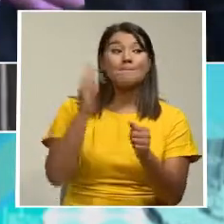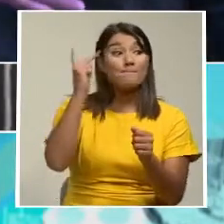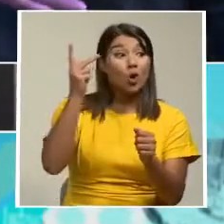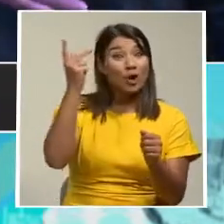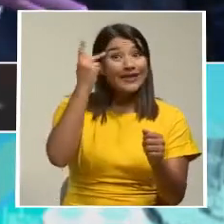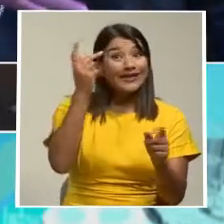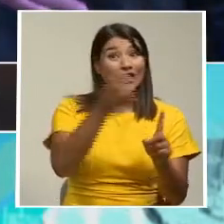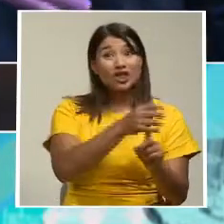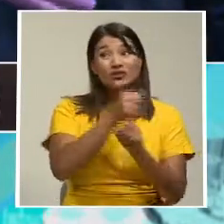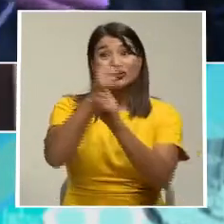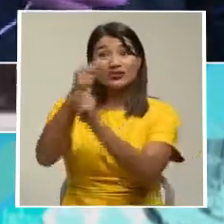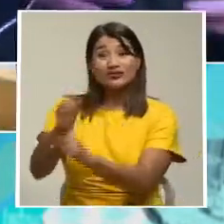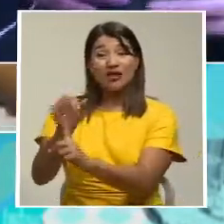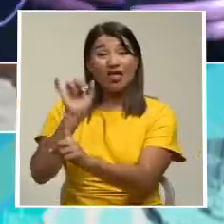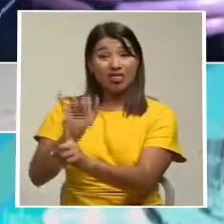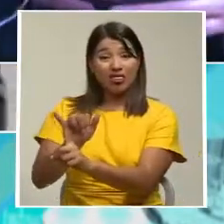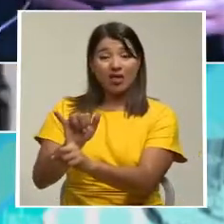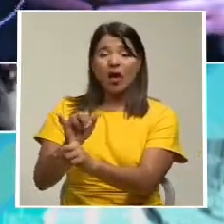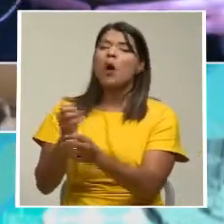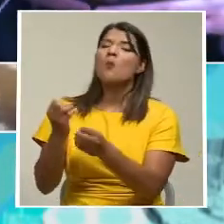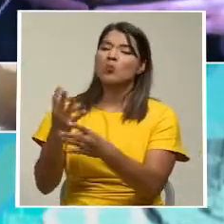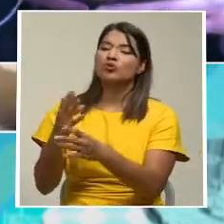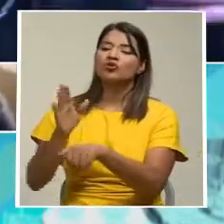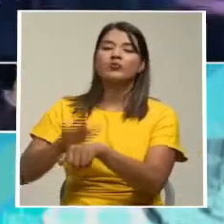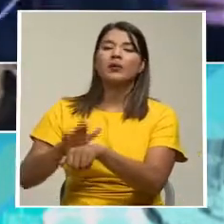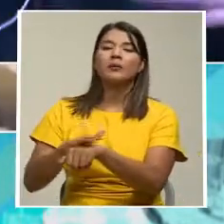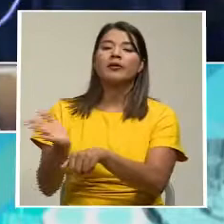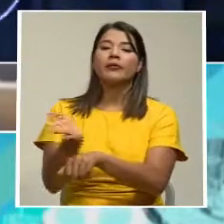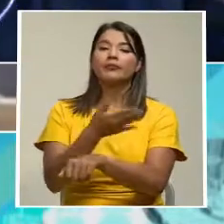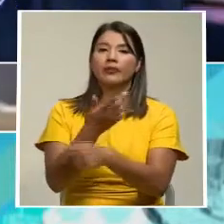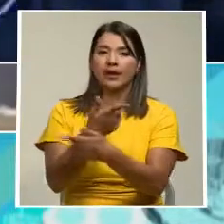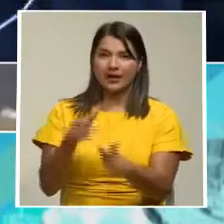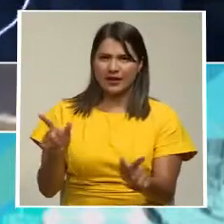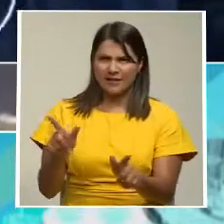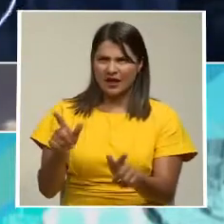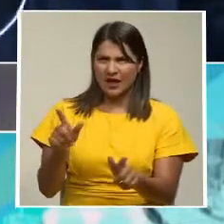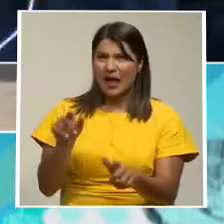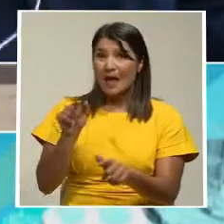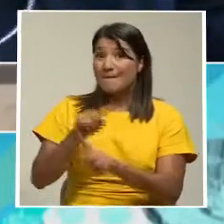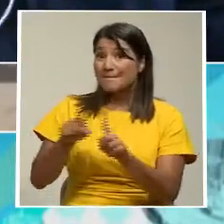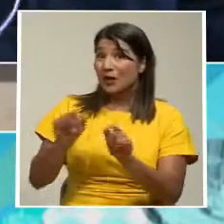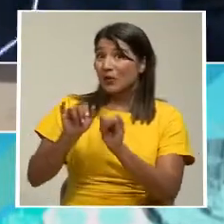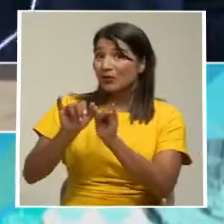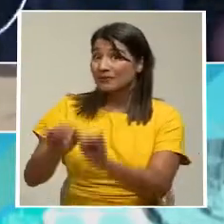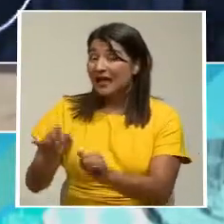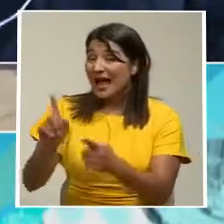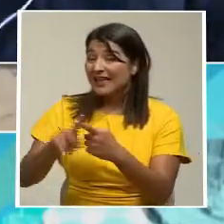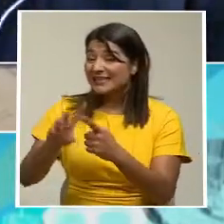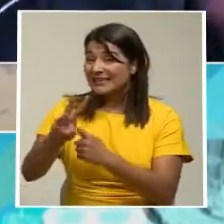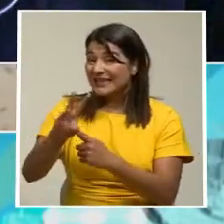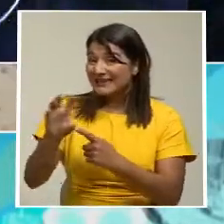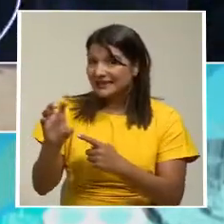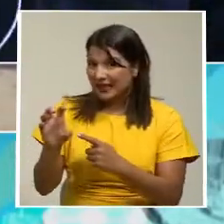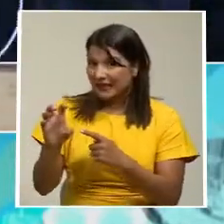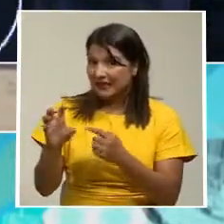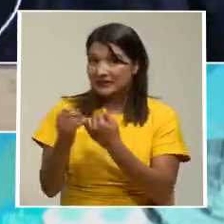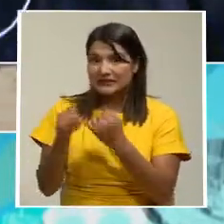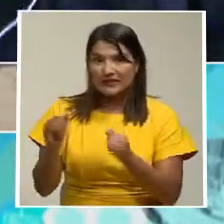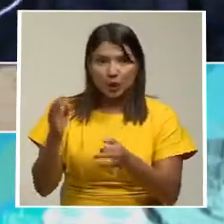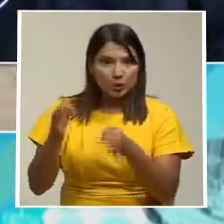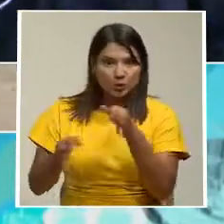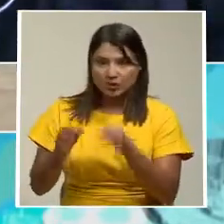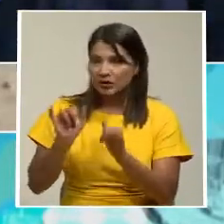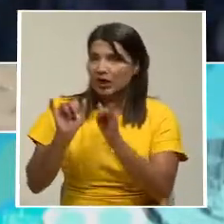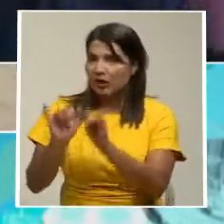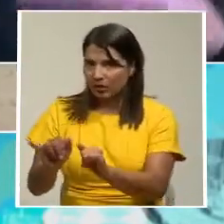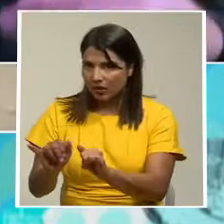cantidad de presos políticos. En Nicaragua llegó a haber, si mal no recuerdo, hasta 600 personas encarceladas injustamente. Hubo una gran liberación de